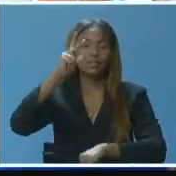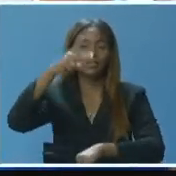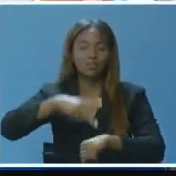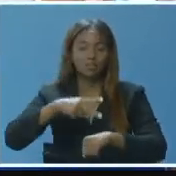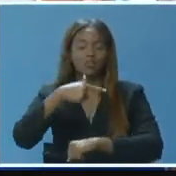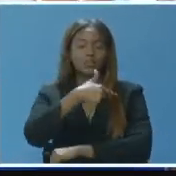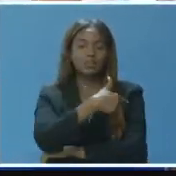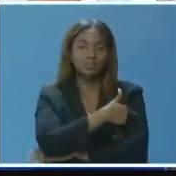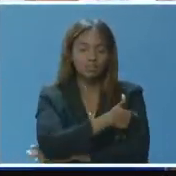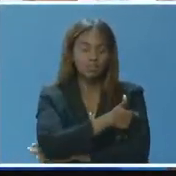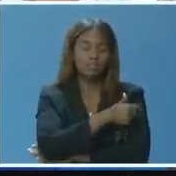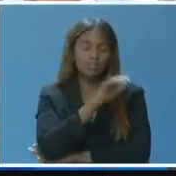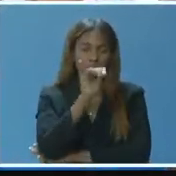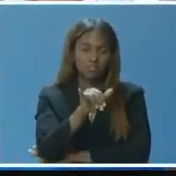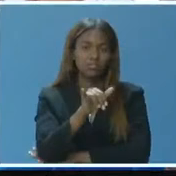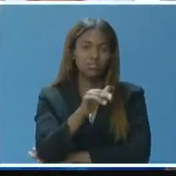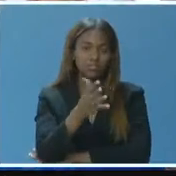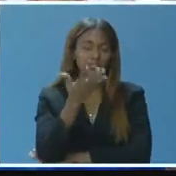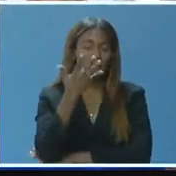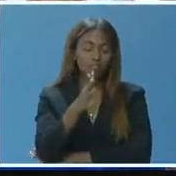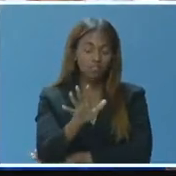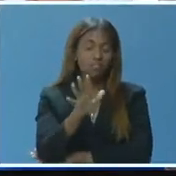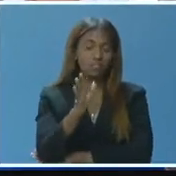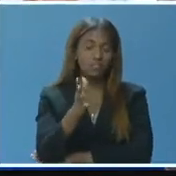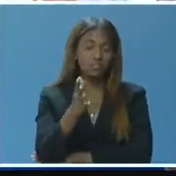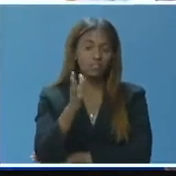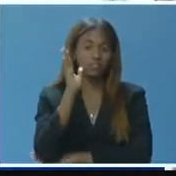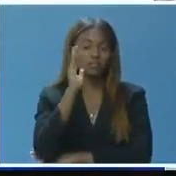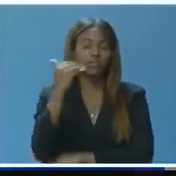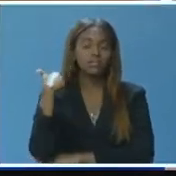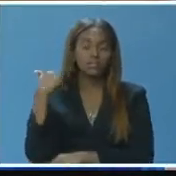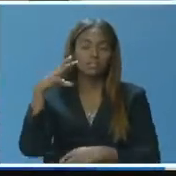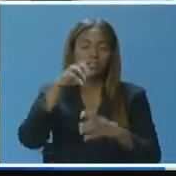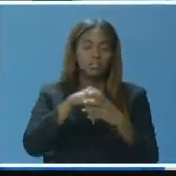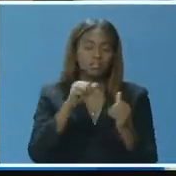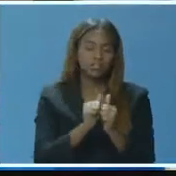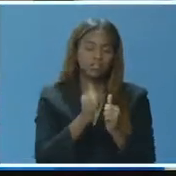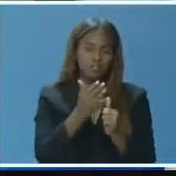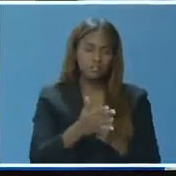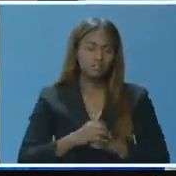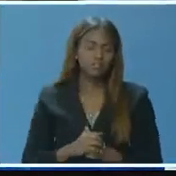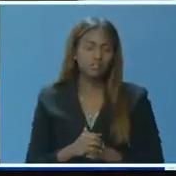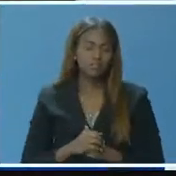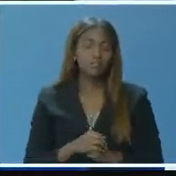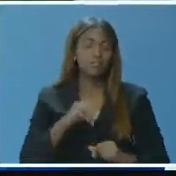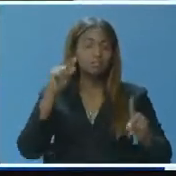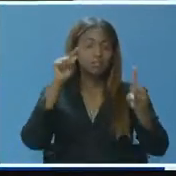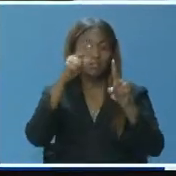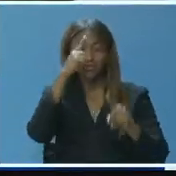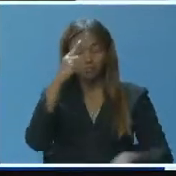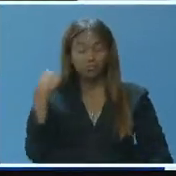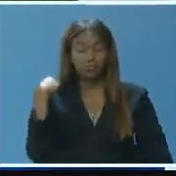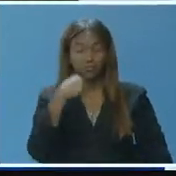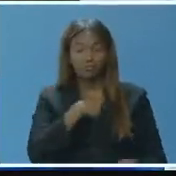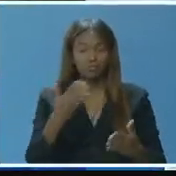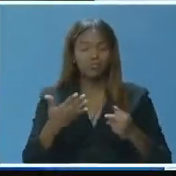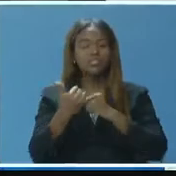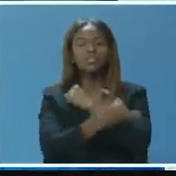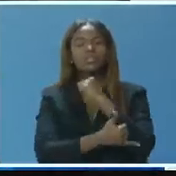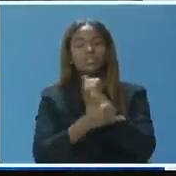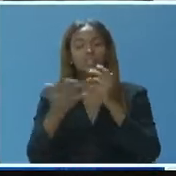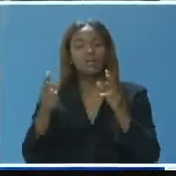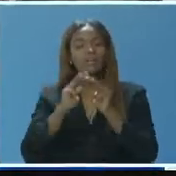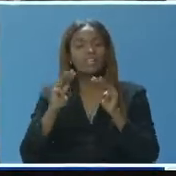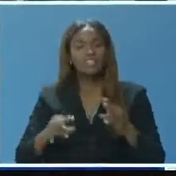tercera dosis, al que ya no la tenga o al que ya se le iba a incorporar a ponérsela. El objetivo de nosotros como país, como Ministerio de Salud